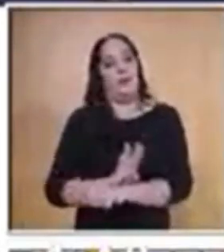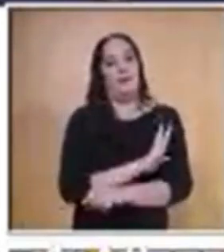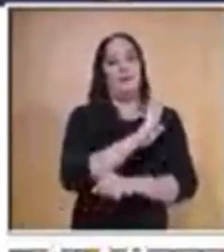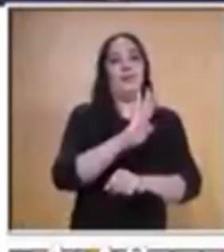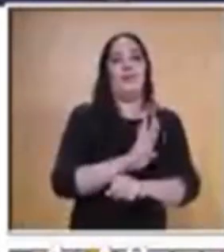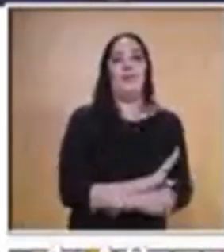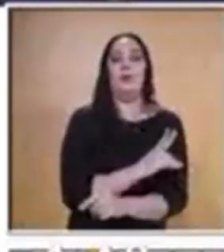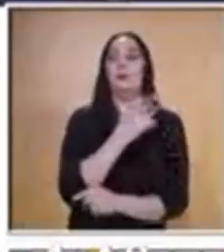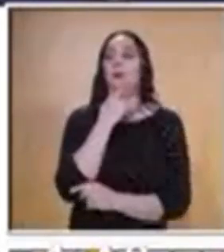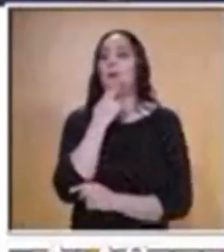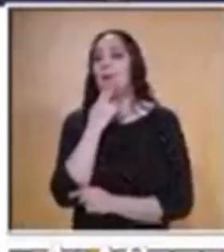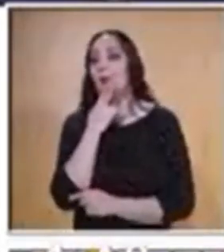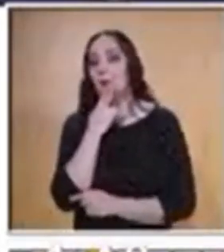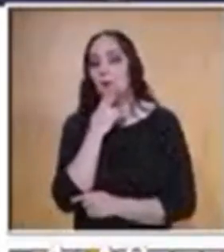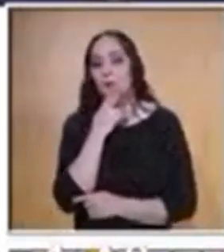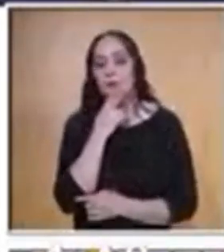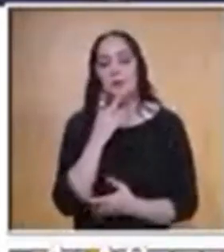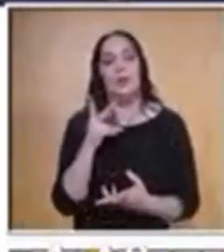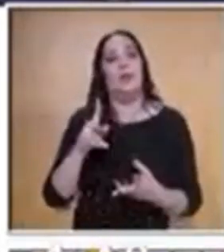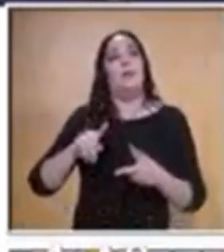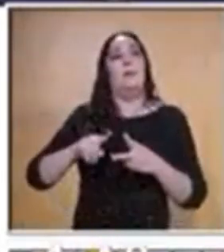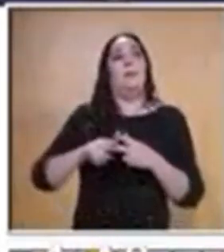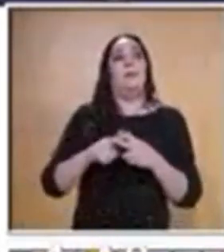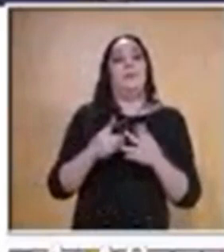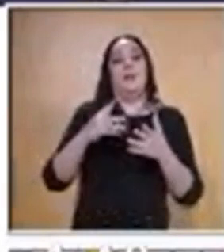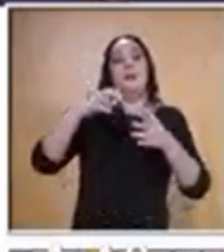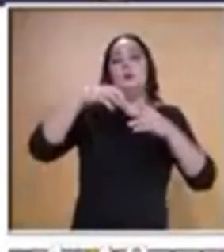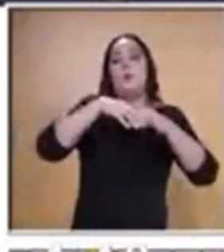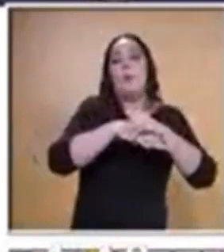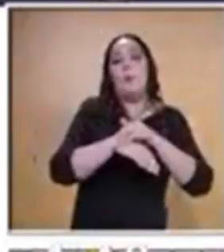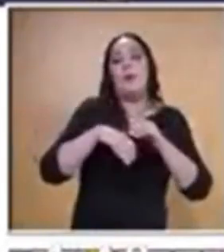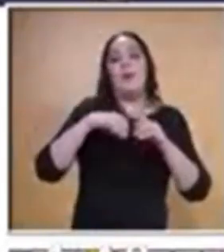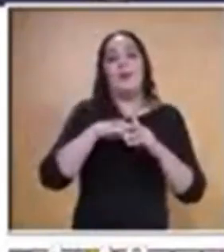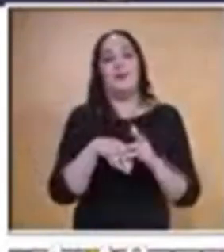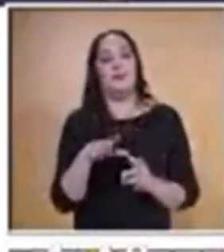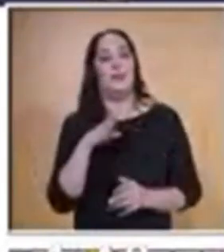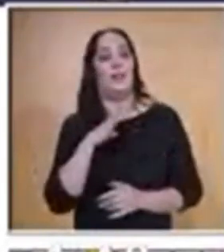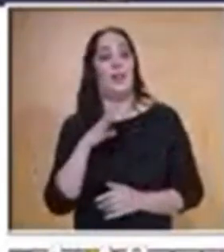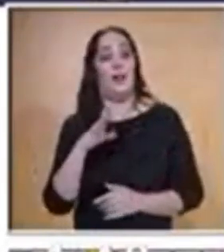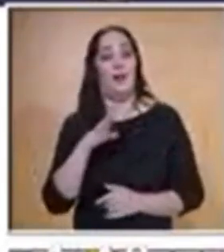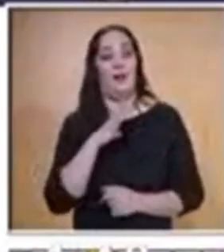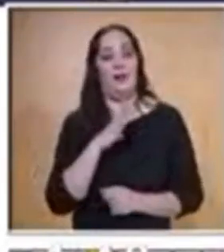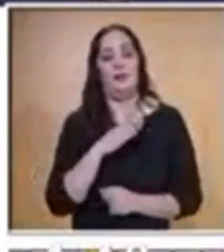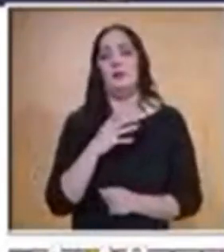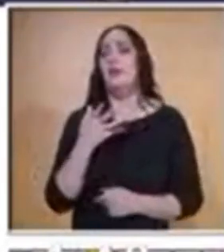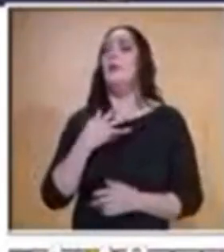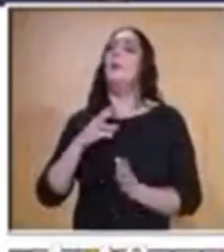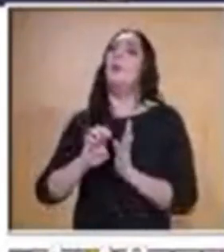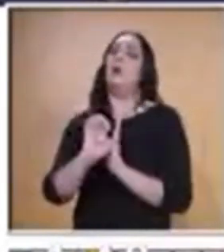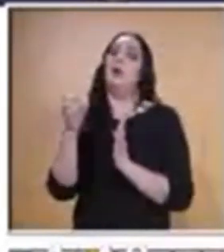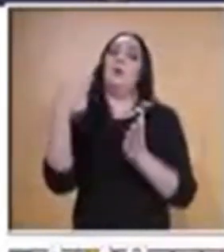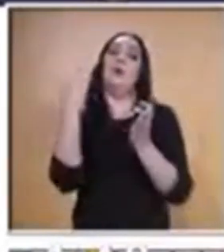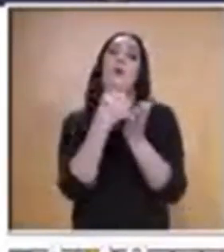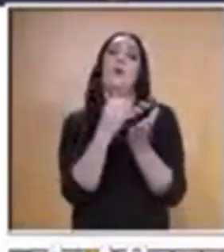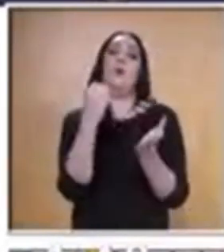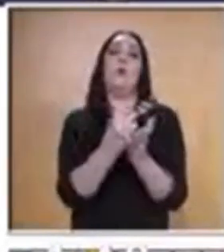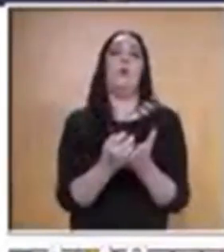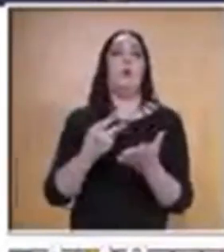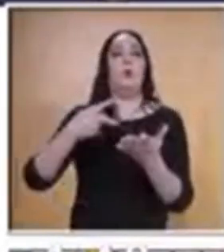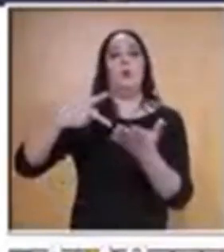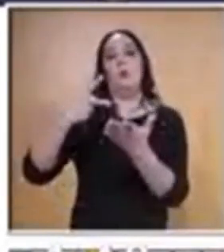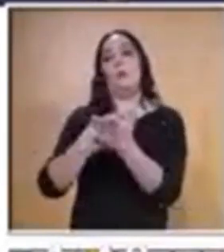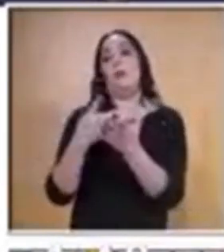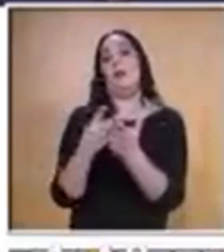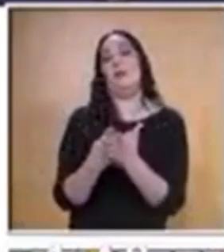utilizamos, proviene de los minerales que se extraen del subsuelo. Tenemos ahí el ejemplo de oro, plata y cobre. El oro